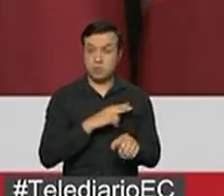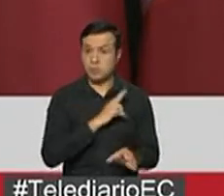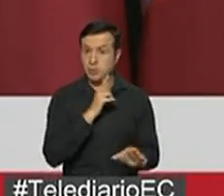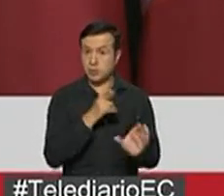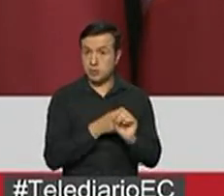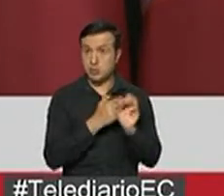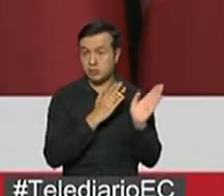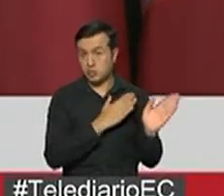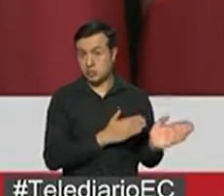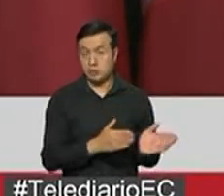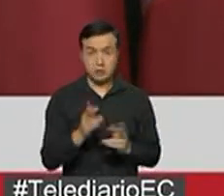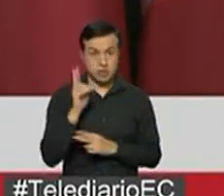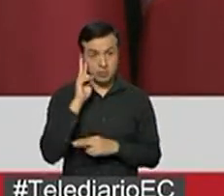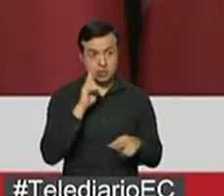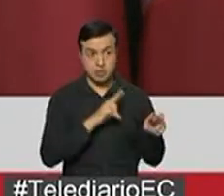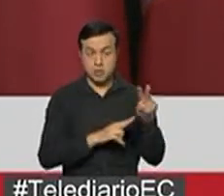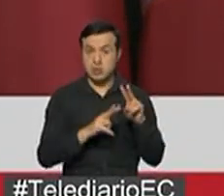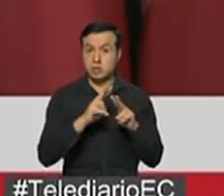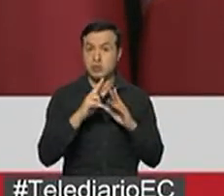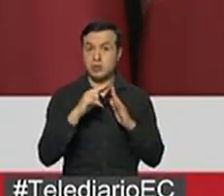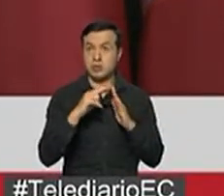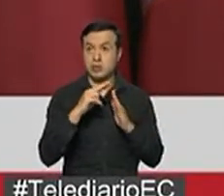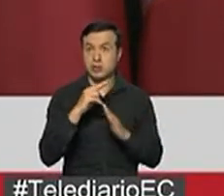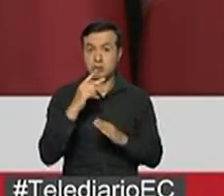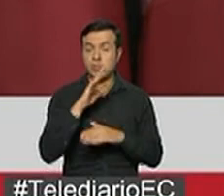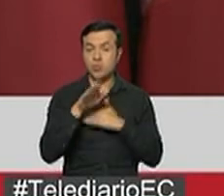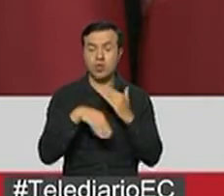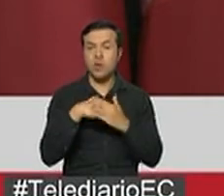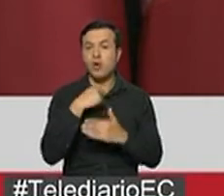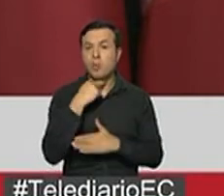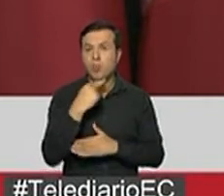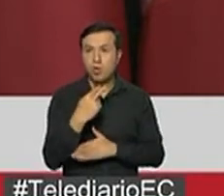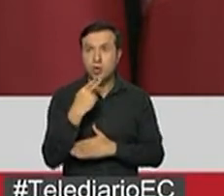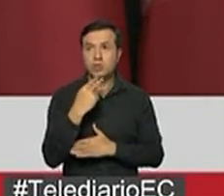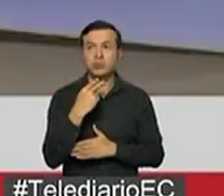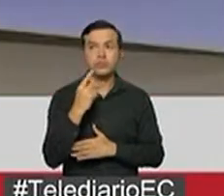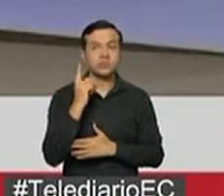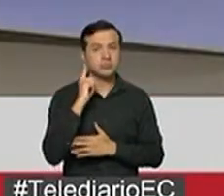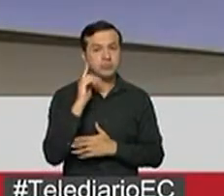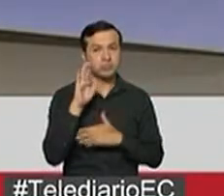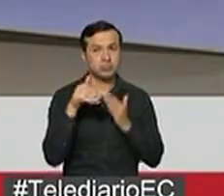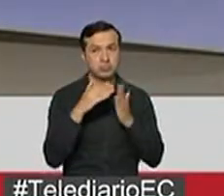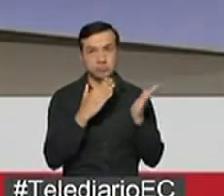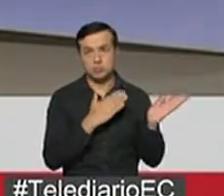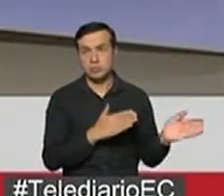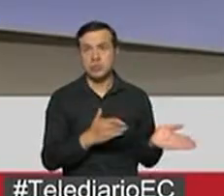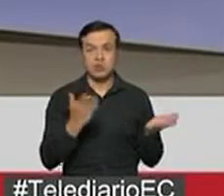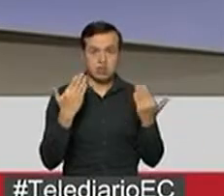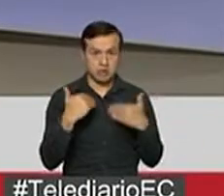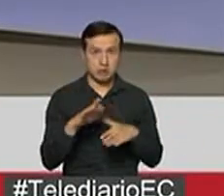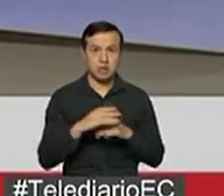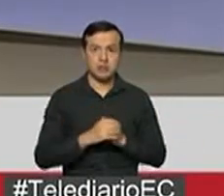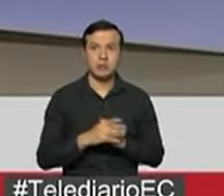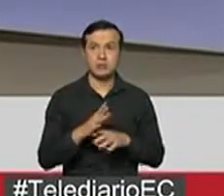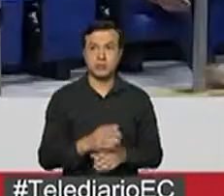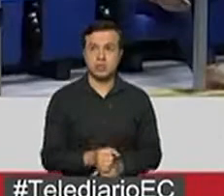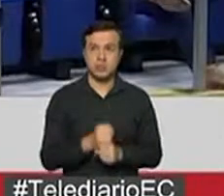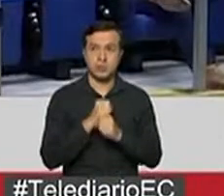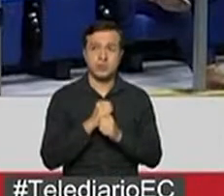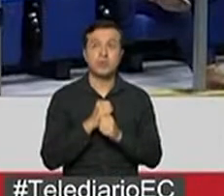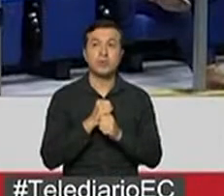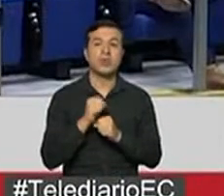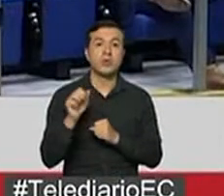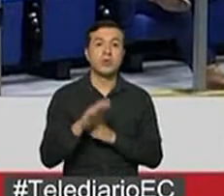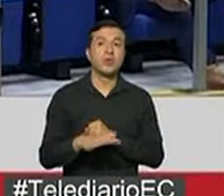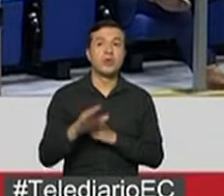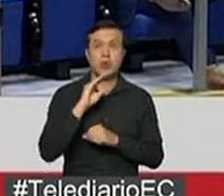descarga y análisis del registro de voz de la cabina y de las cajas negras mientras tanto la agencia de seguridad de la unión europea